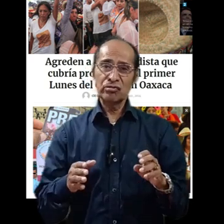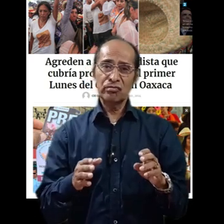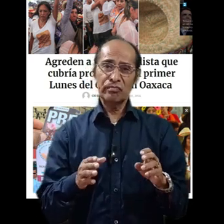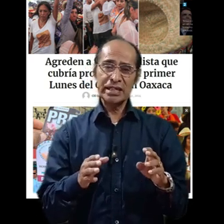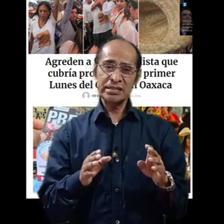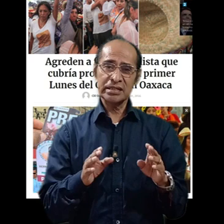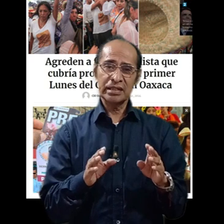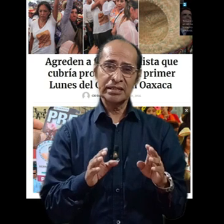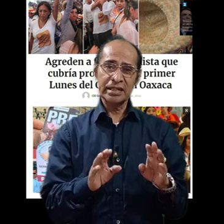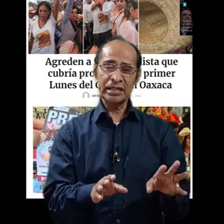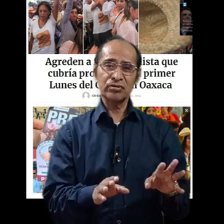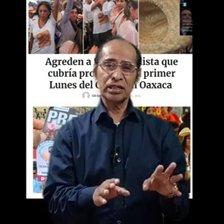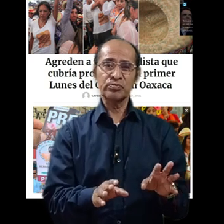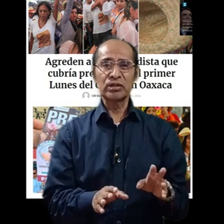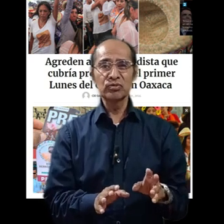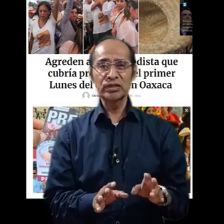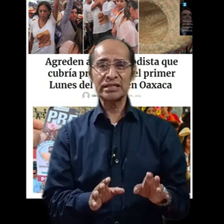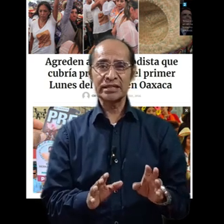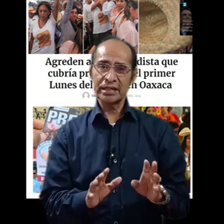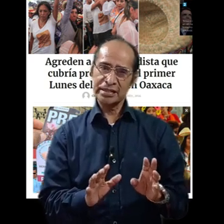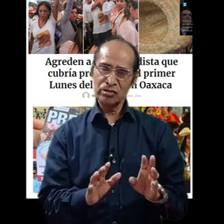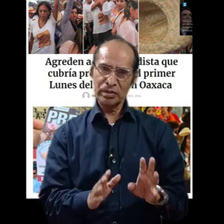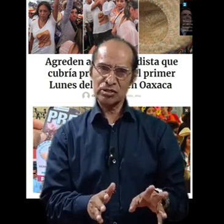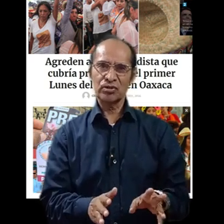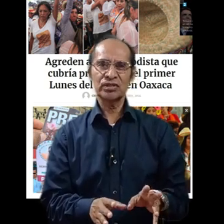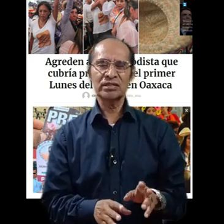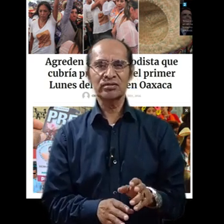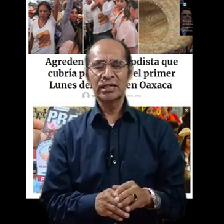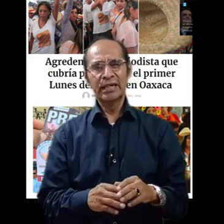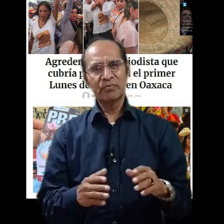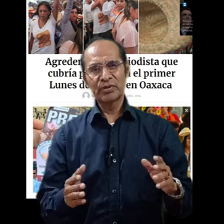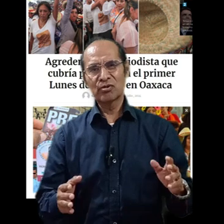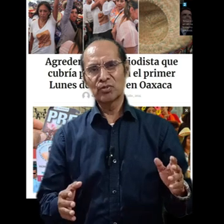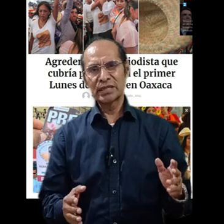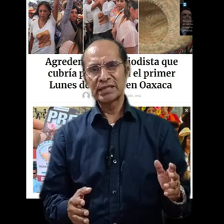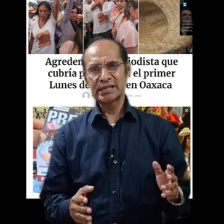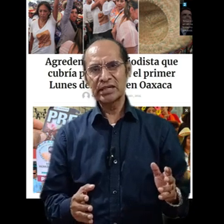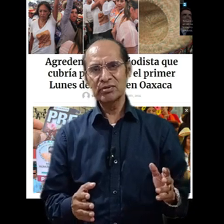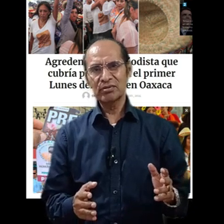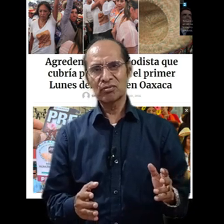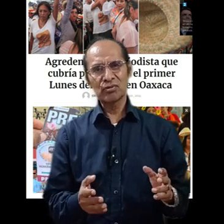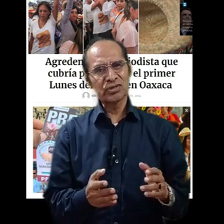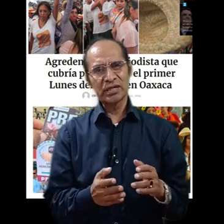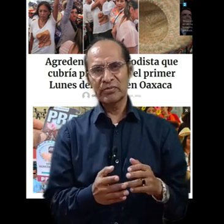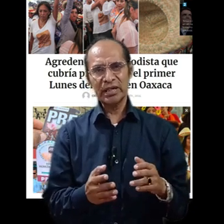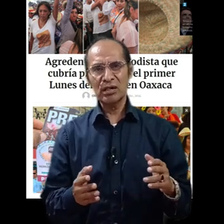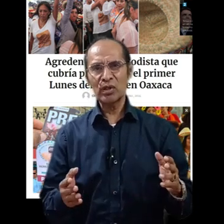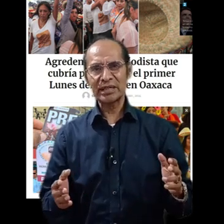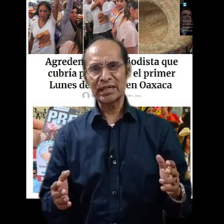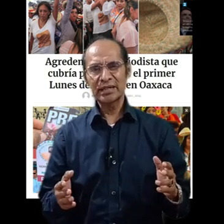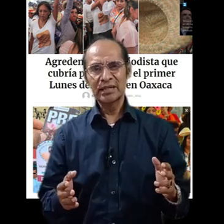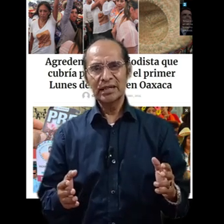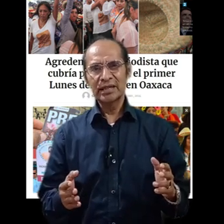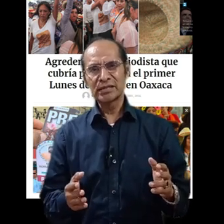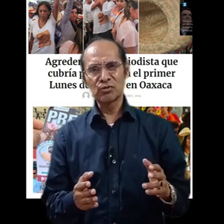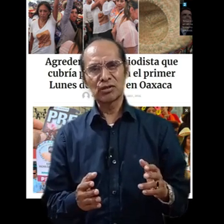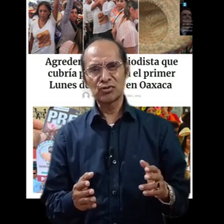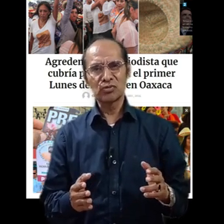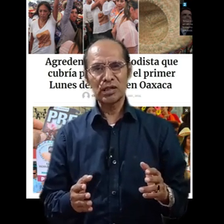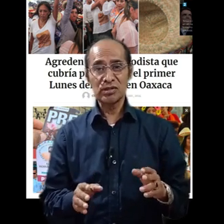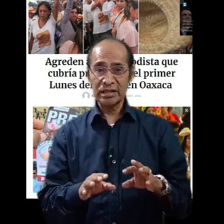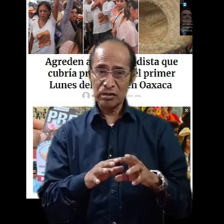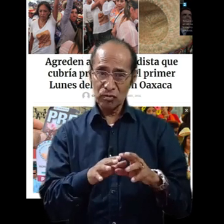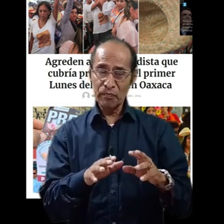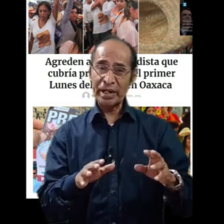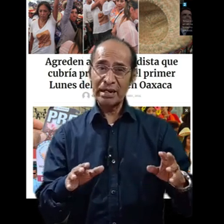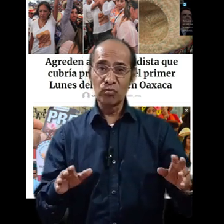sea yo más directo en las preguntas de que sea yo más cortito pero como les decía yo los de la vieja Guardia estamos